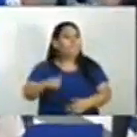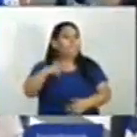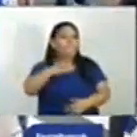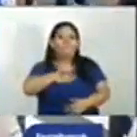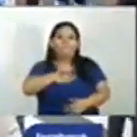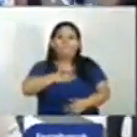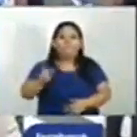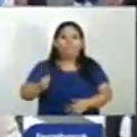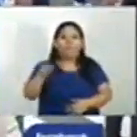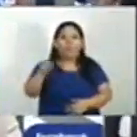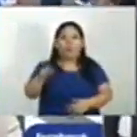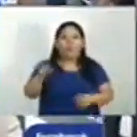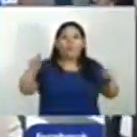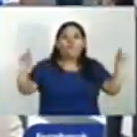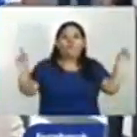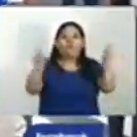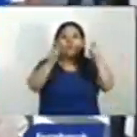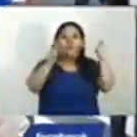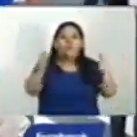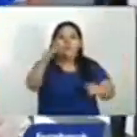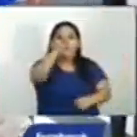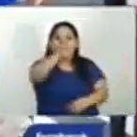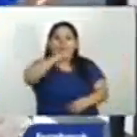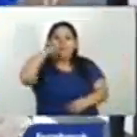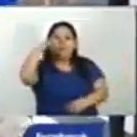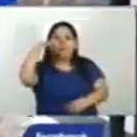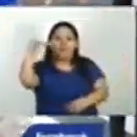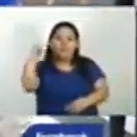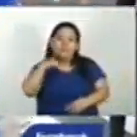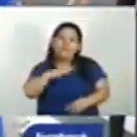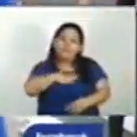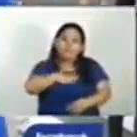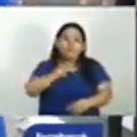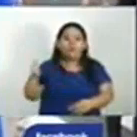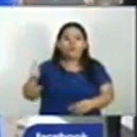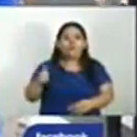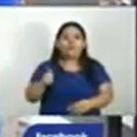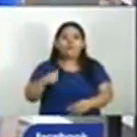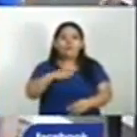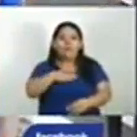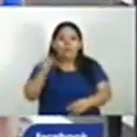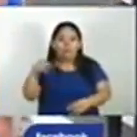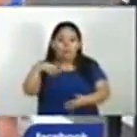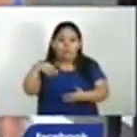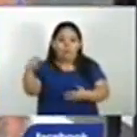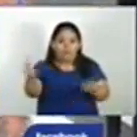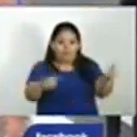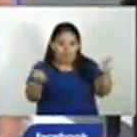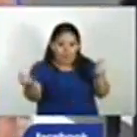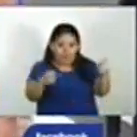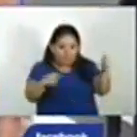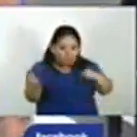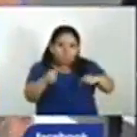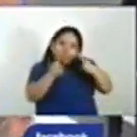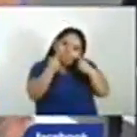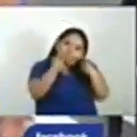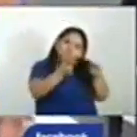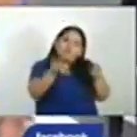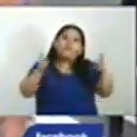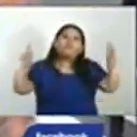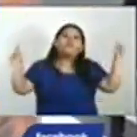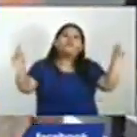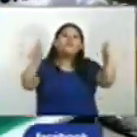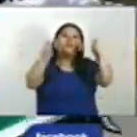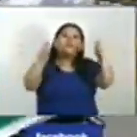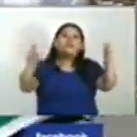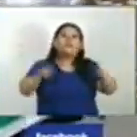encantado una fiesta patria y pues me ha gustado que todo el pueblo salvadoreño se ha hecho presente a celebrar